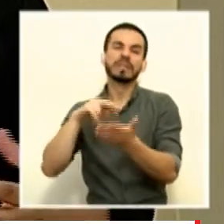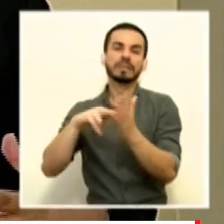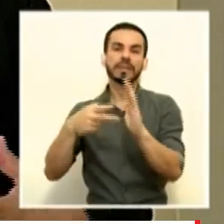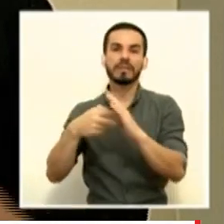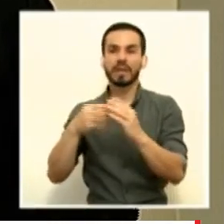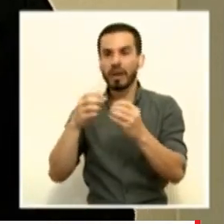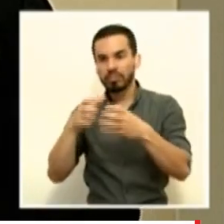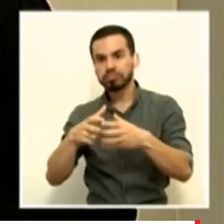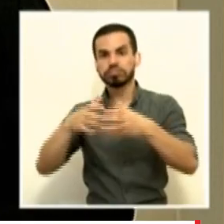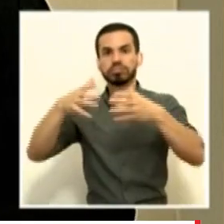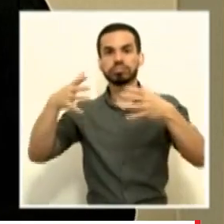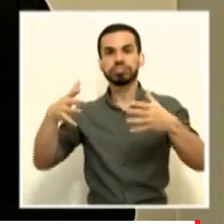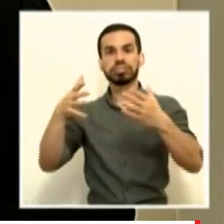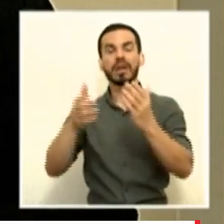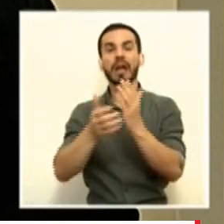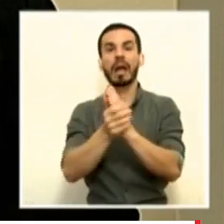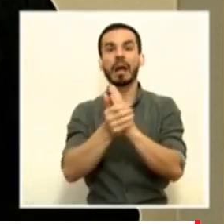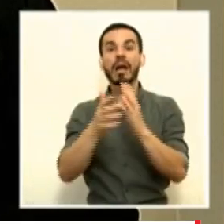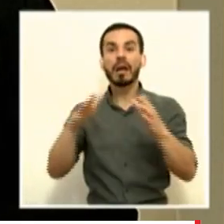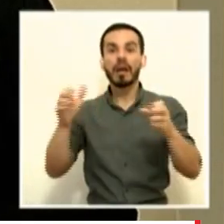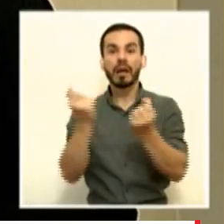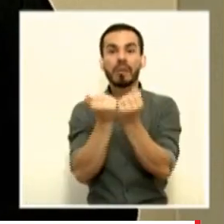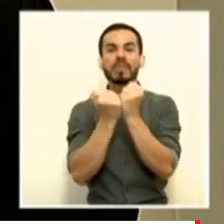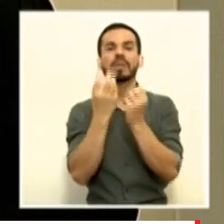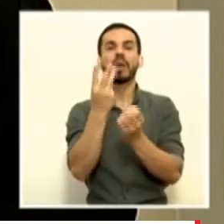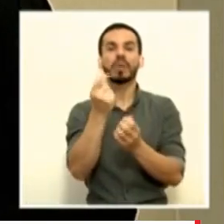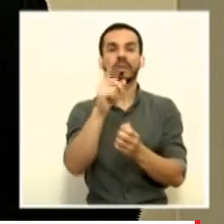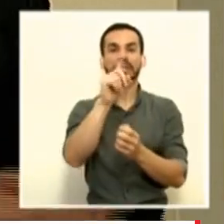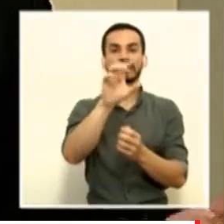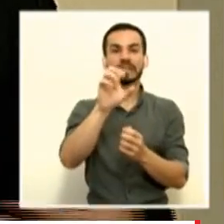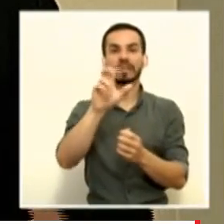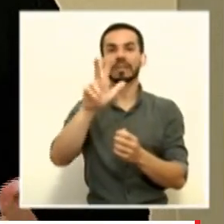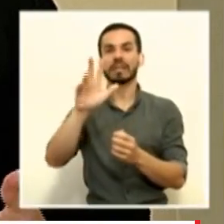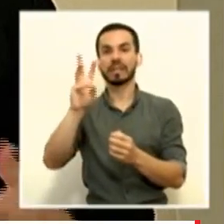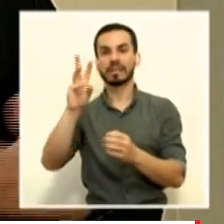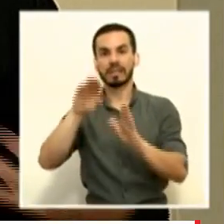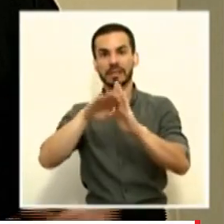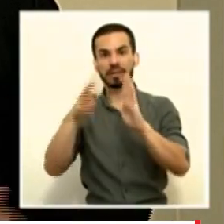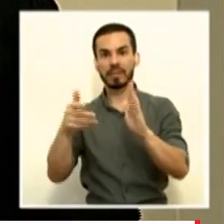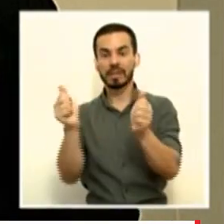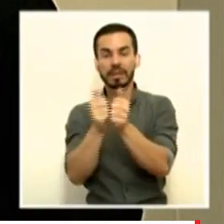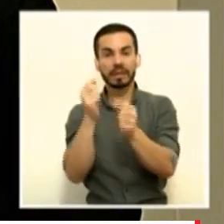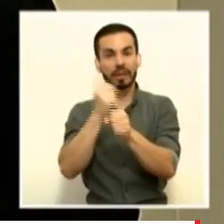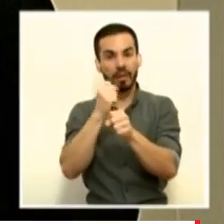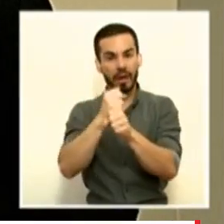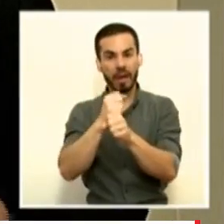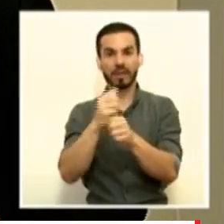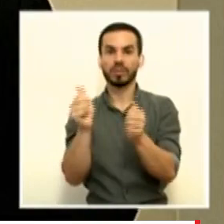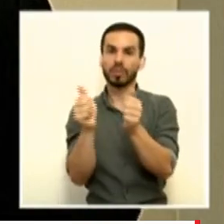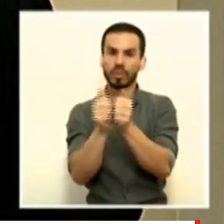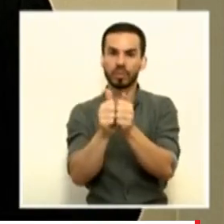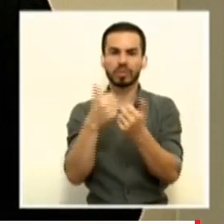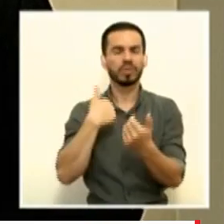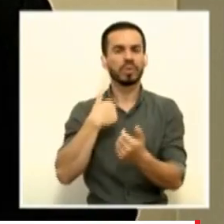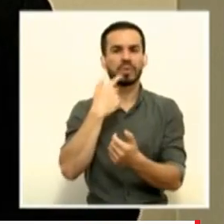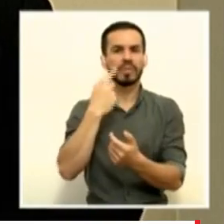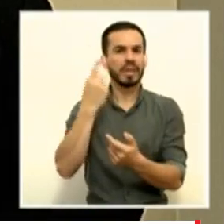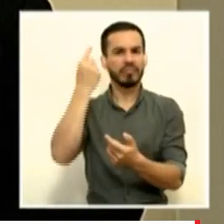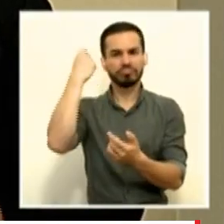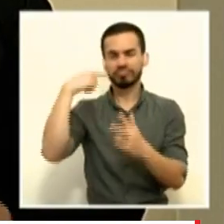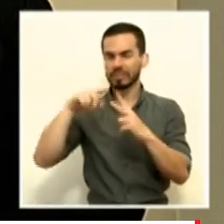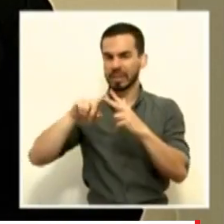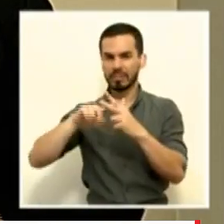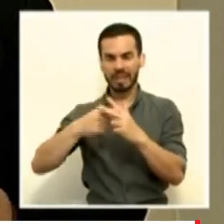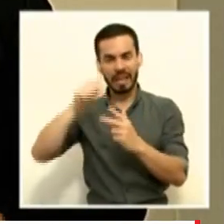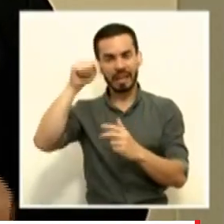que estamos ampliando la capacidad a 136 camas. Y trabajando en conjunto, trabajando todos. Lo hemos venido diciendo desde el